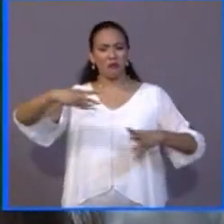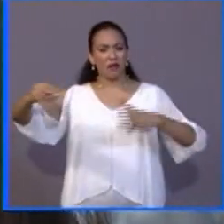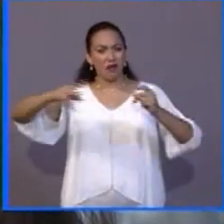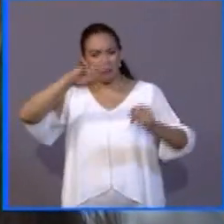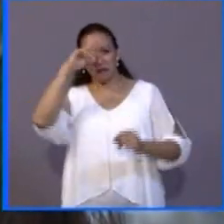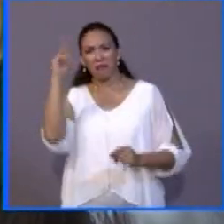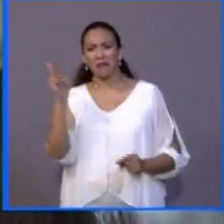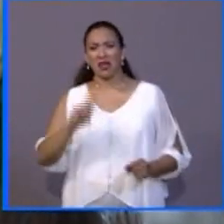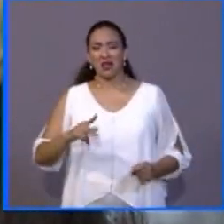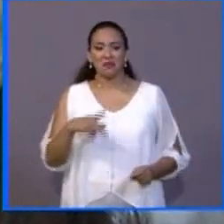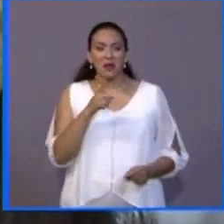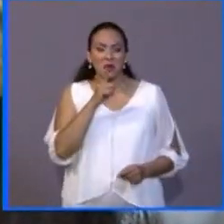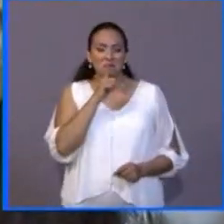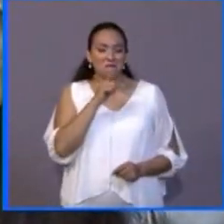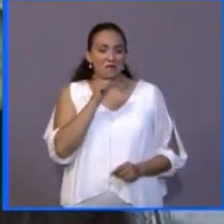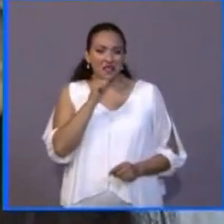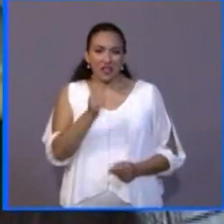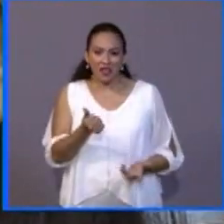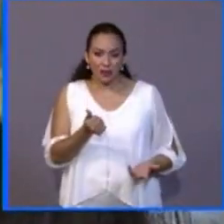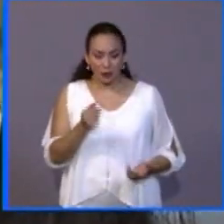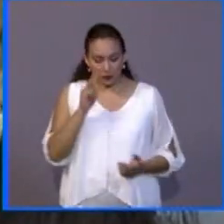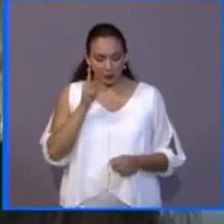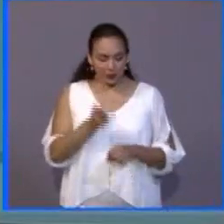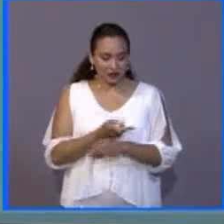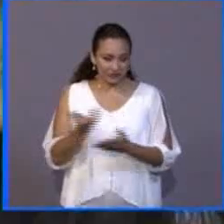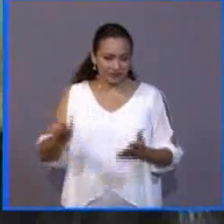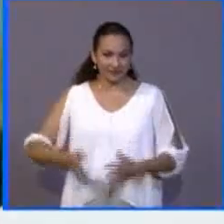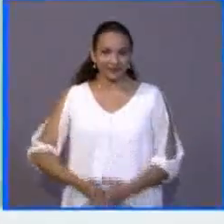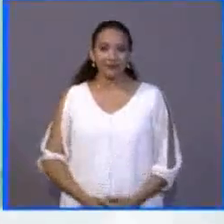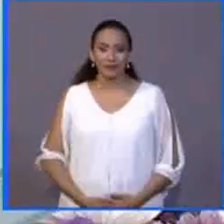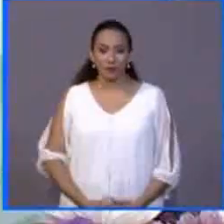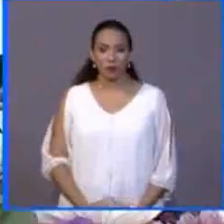silenciosa. Vamos a ver lo que dijo en este sentido.